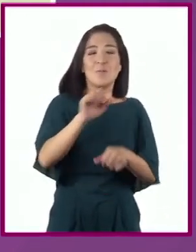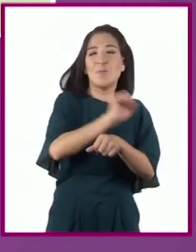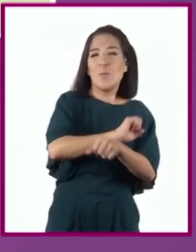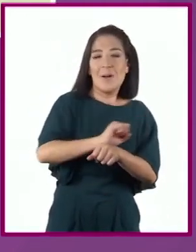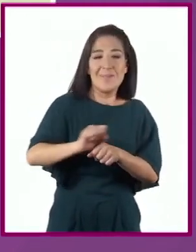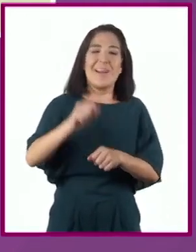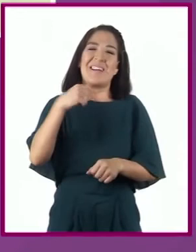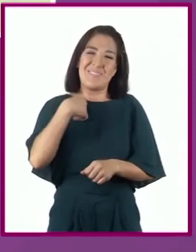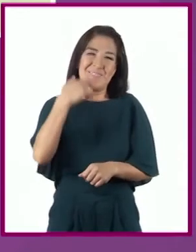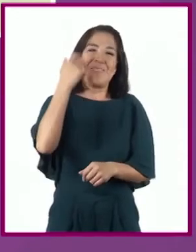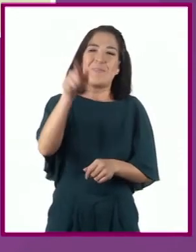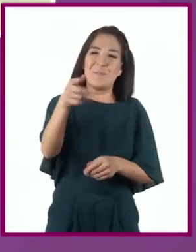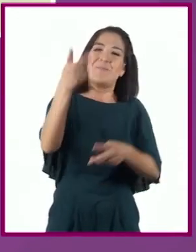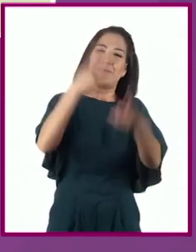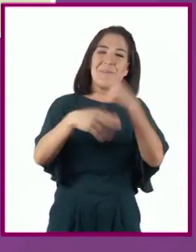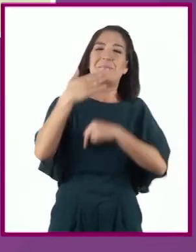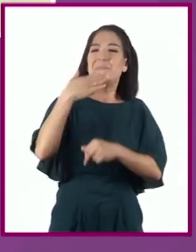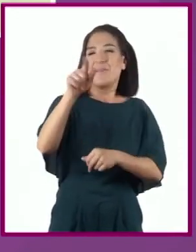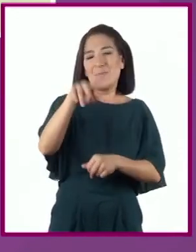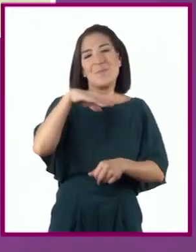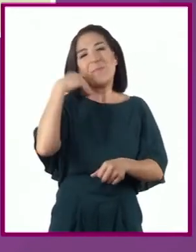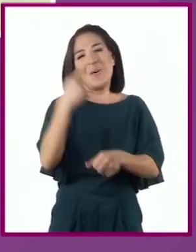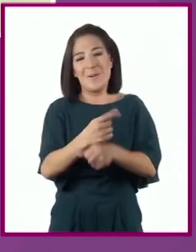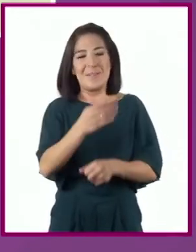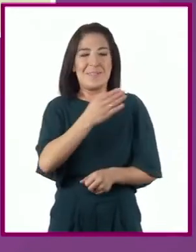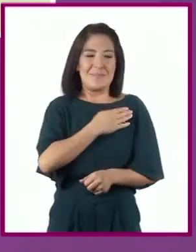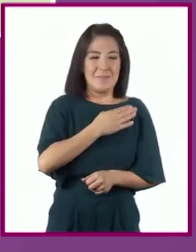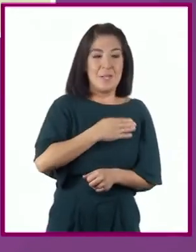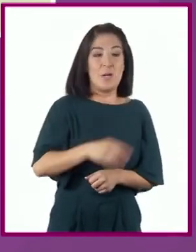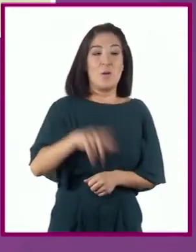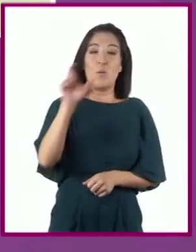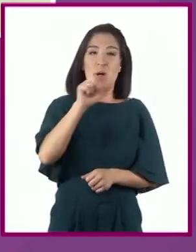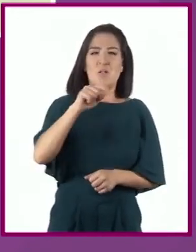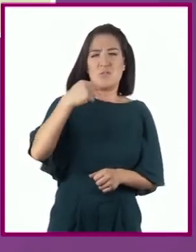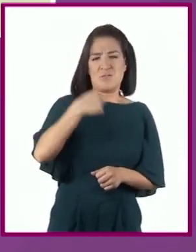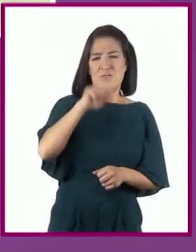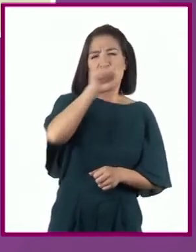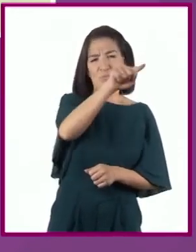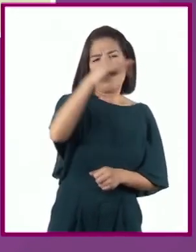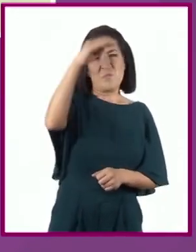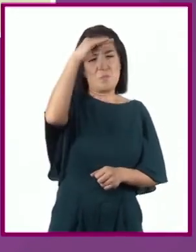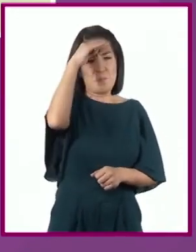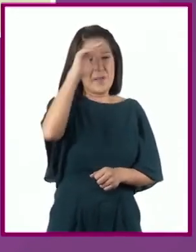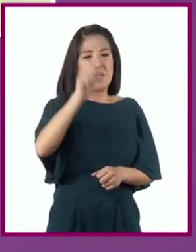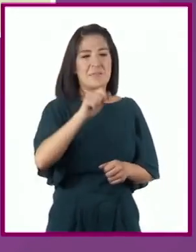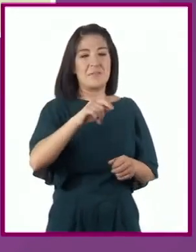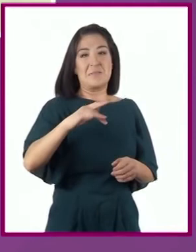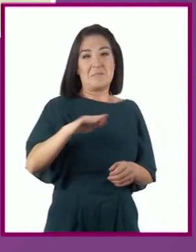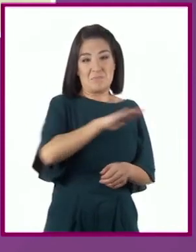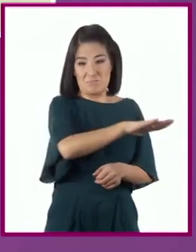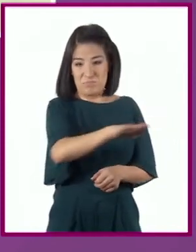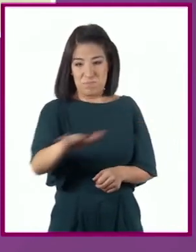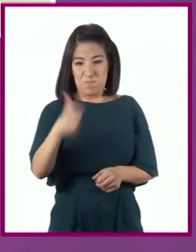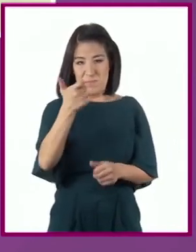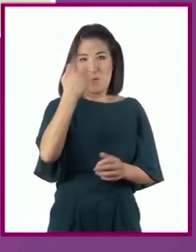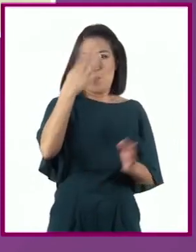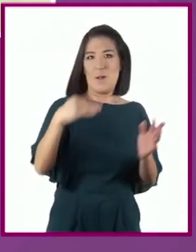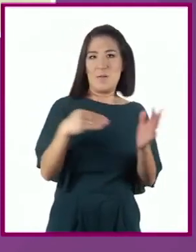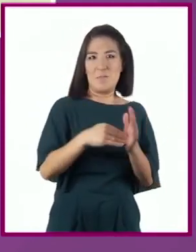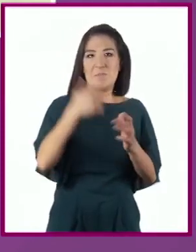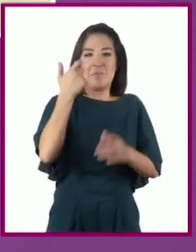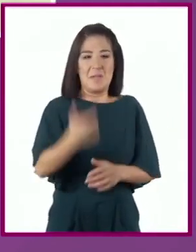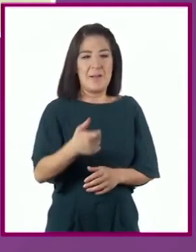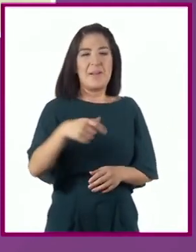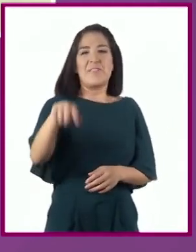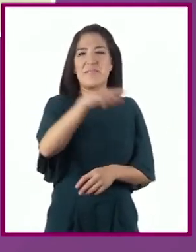y que la joven te mostrará su recámara. Mientras tú piensas en el sueldo de 4,000 pesos, el trabajo que puede ser